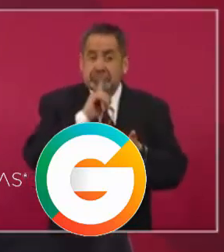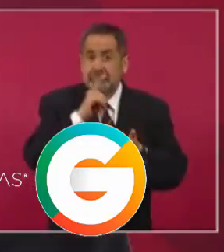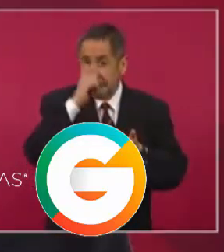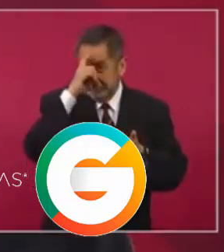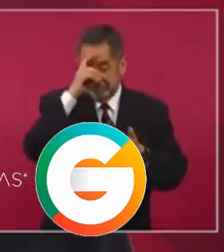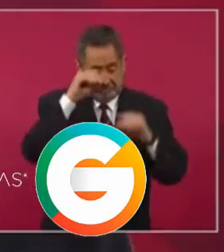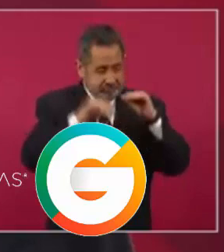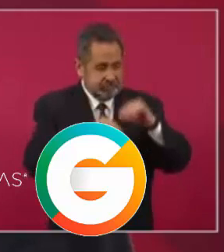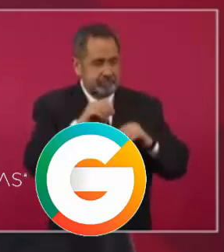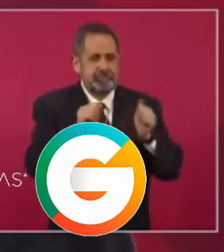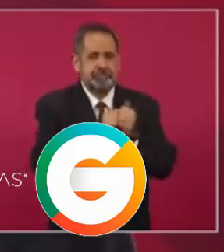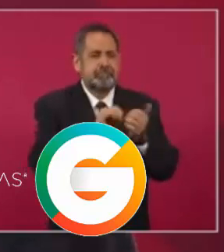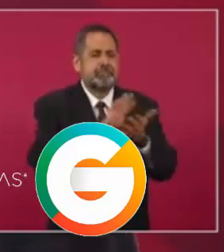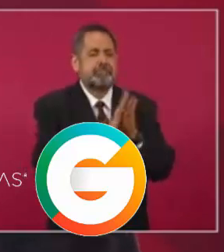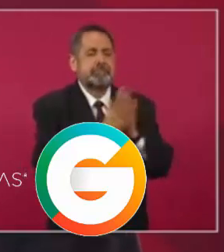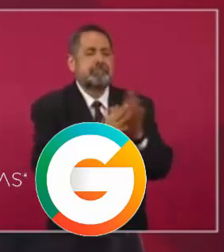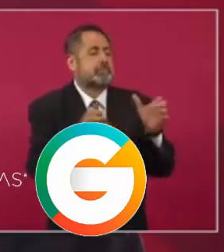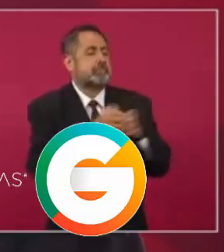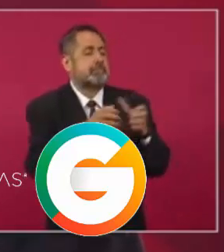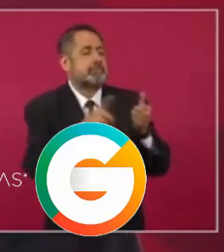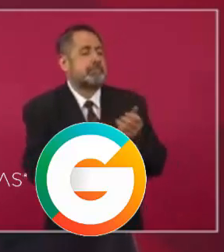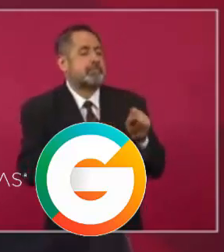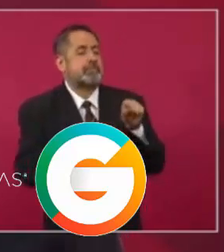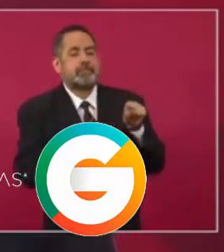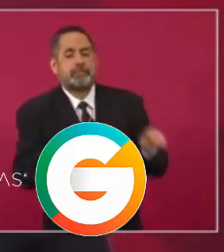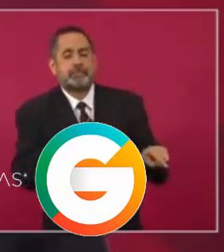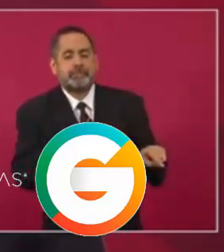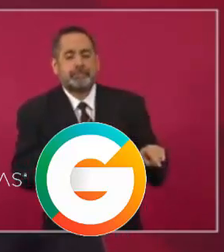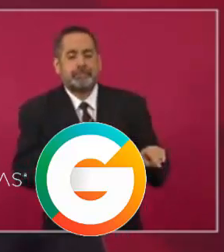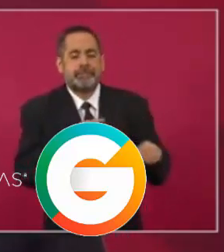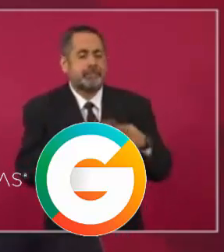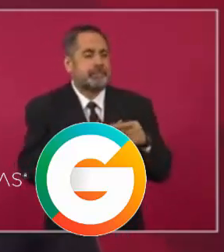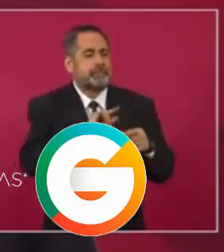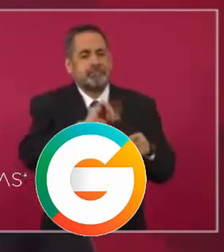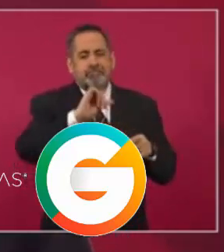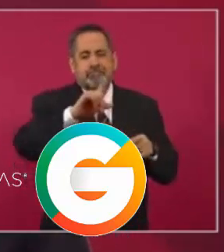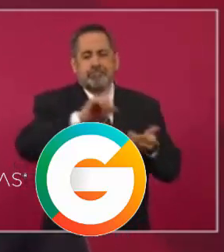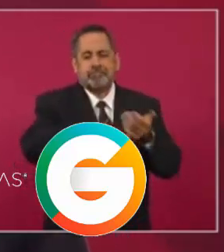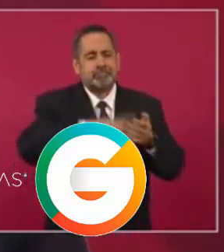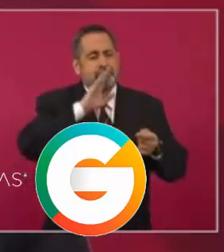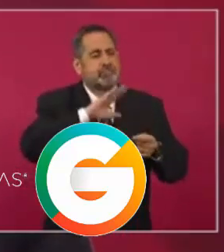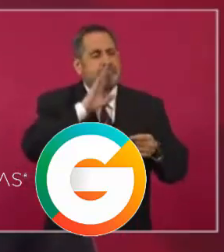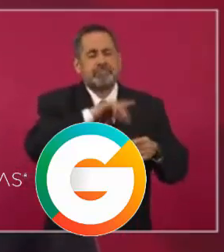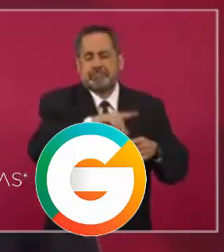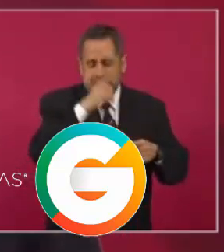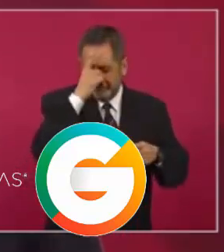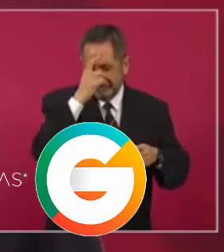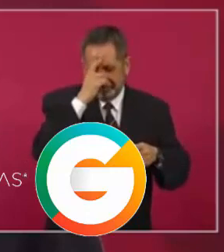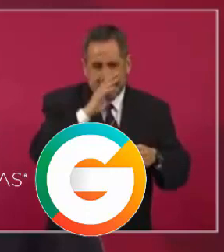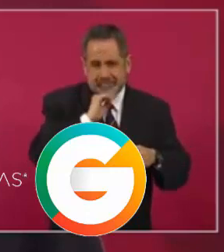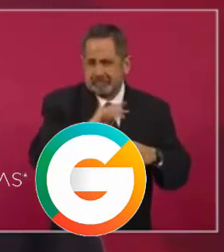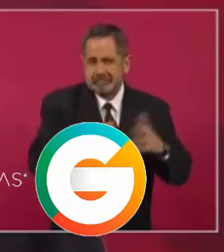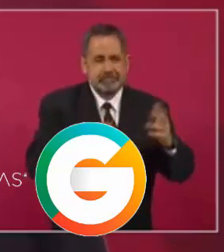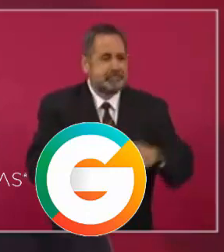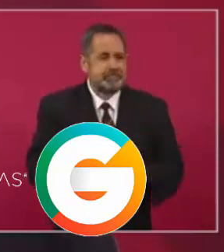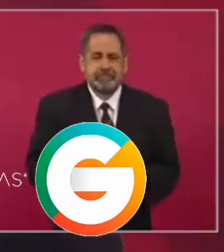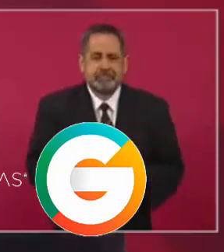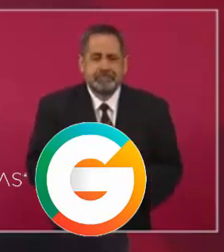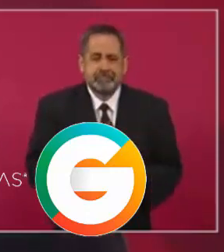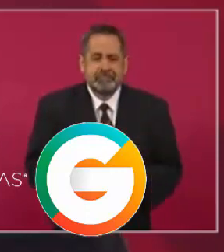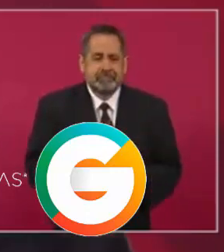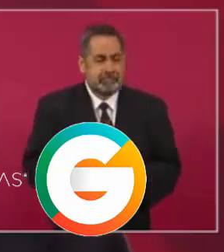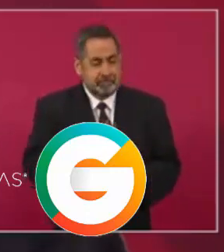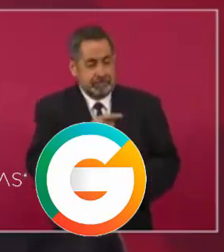en contubernio con malos funcionarios, que ni siquiera les